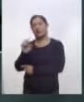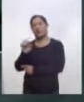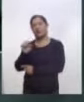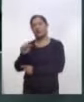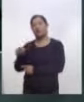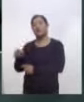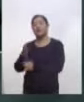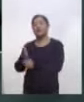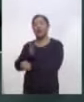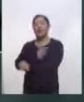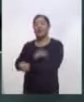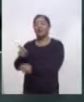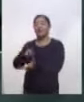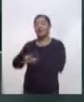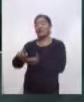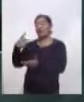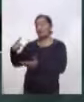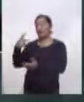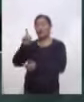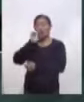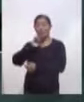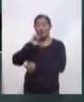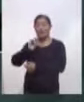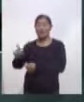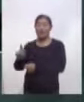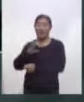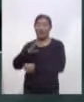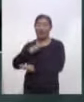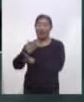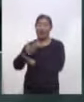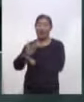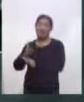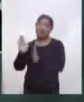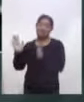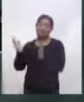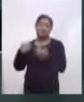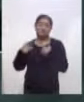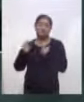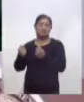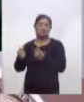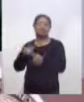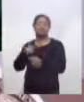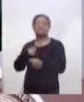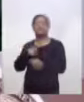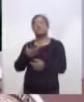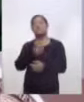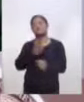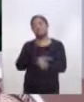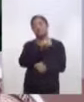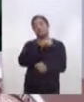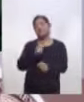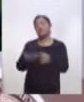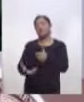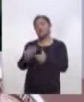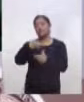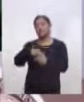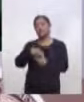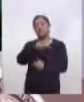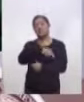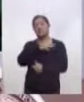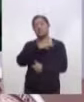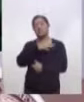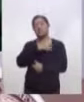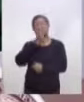velar por los derechos de las mujeres. López Obrador afirmó que su administración es incluyente y destacó que su gobierno tiene a mujeres en la mitad de